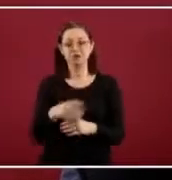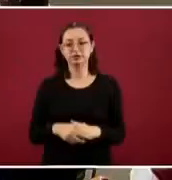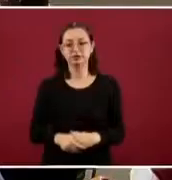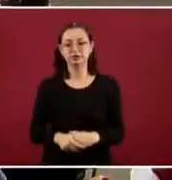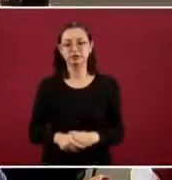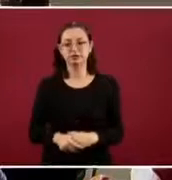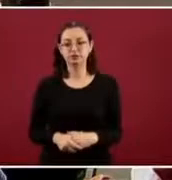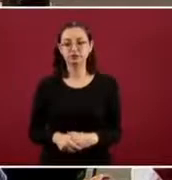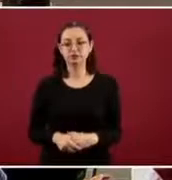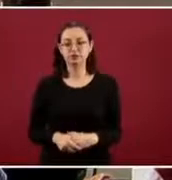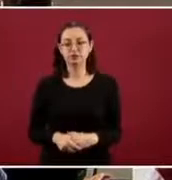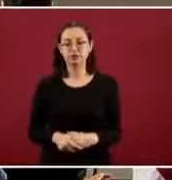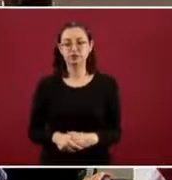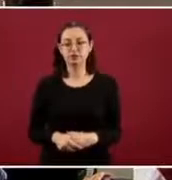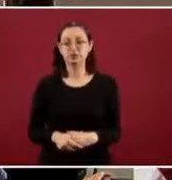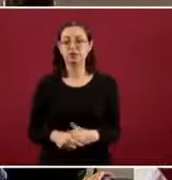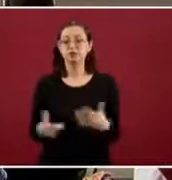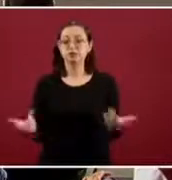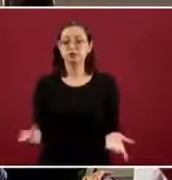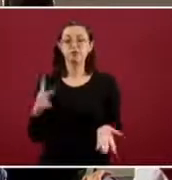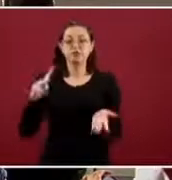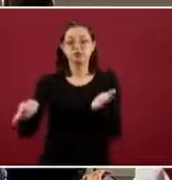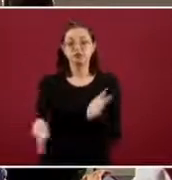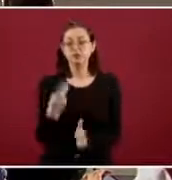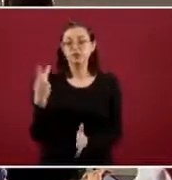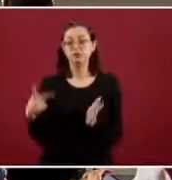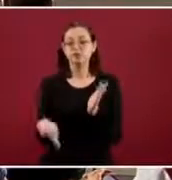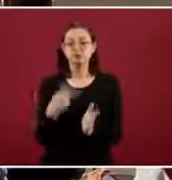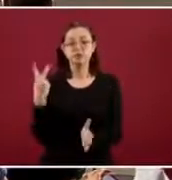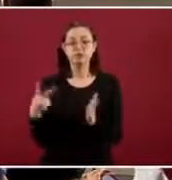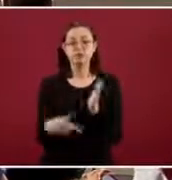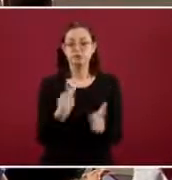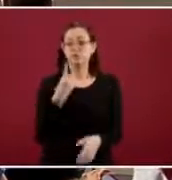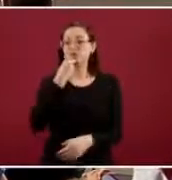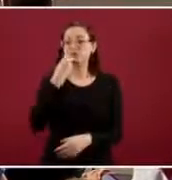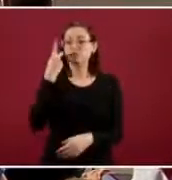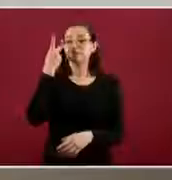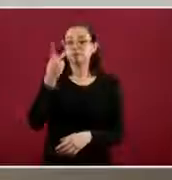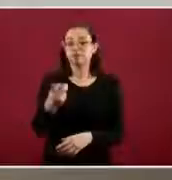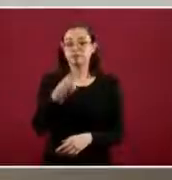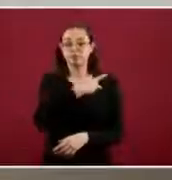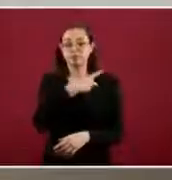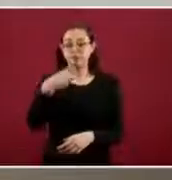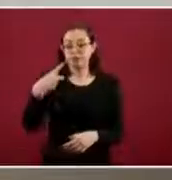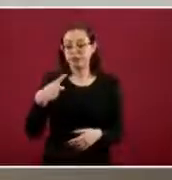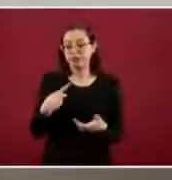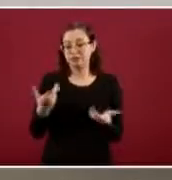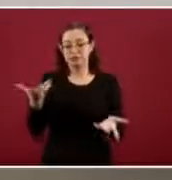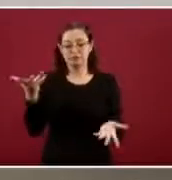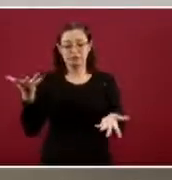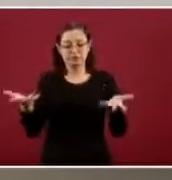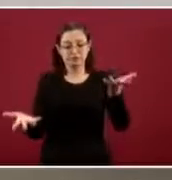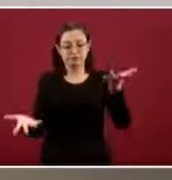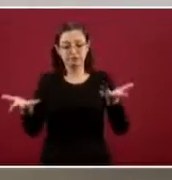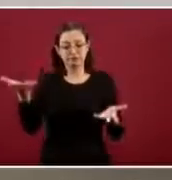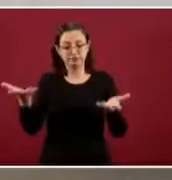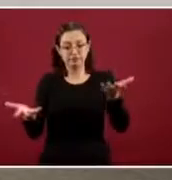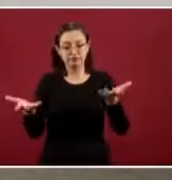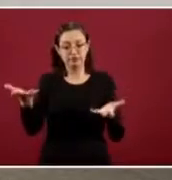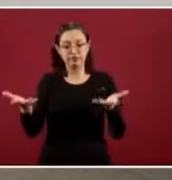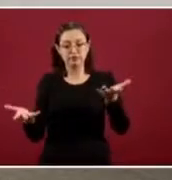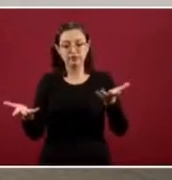todo momento, como lo hemos explicado en varias ocasiones, hemos buscado el balance más adecuado